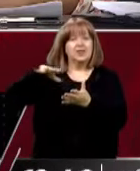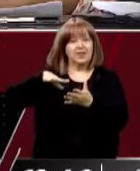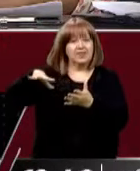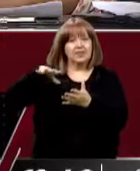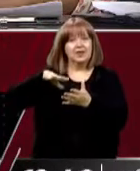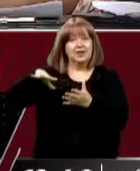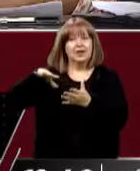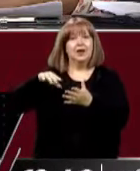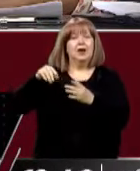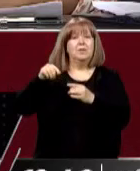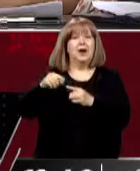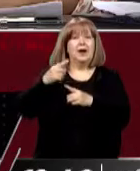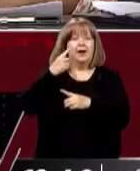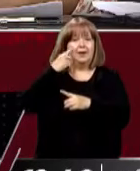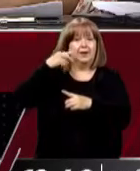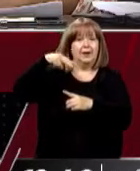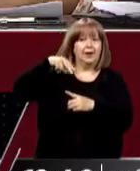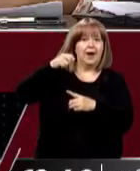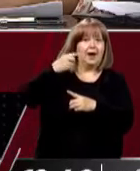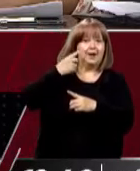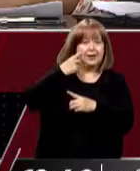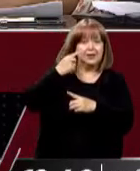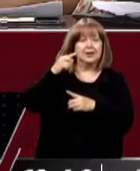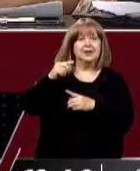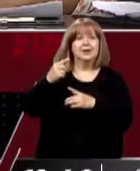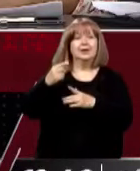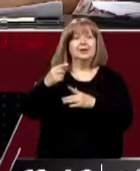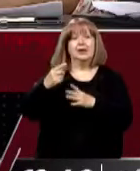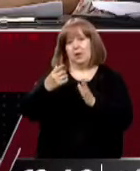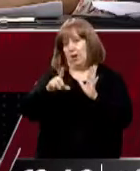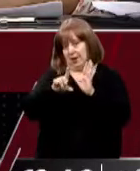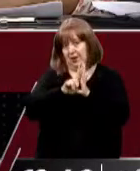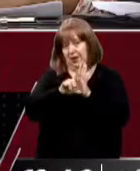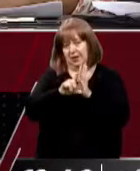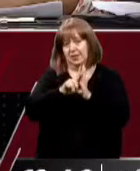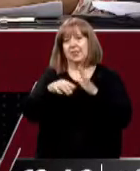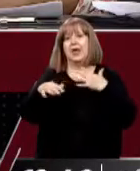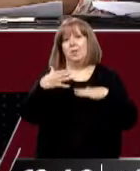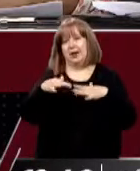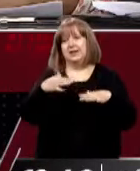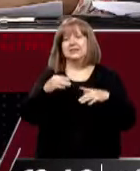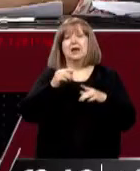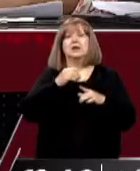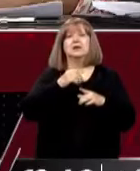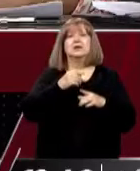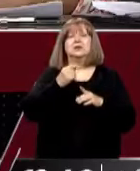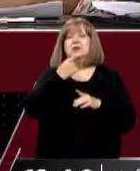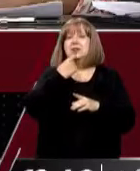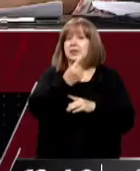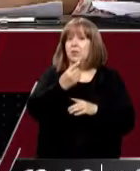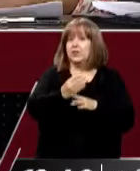hoy día relevadas por el INAI, que hay varias que están siendo relevadas en el marco de la ley de emergencia. Nosotros ya hemos